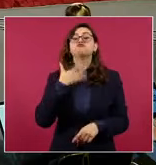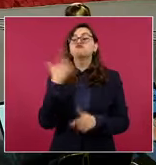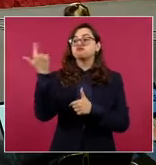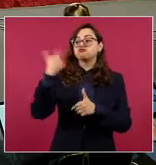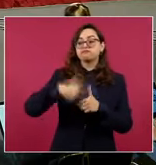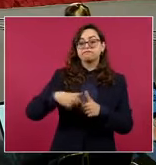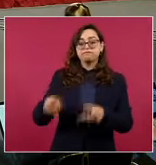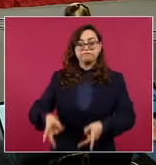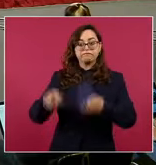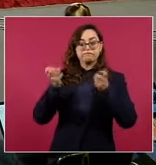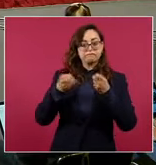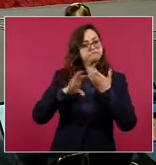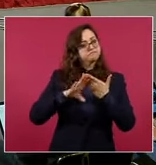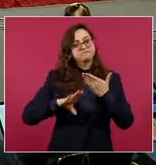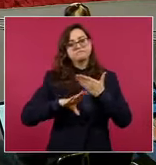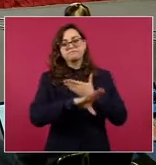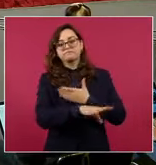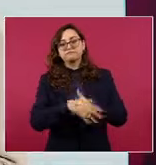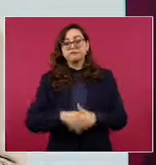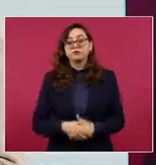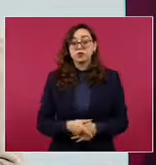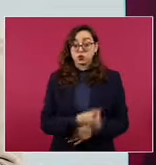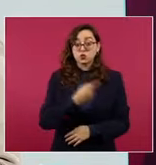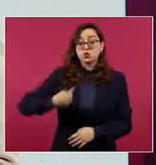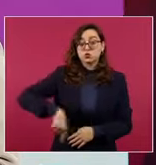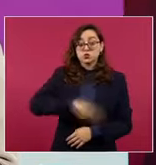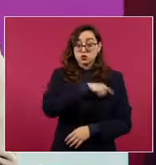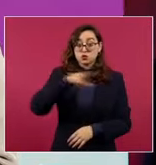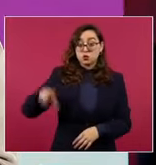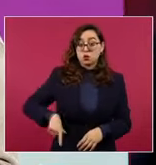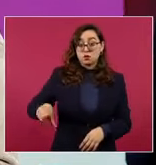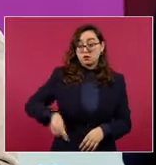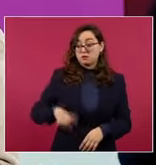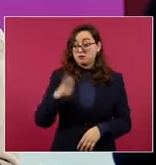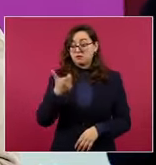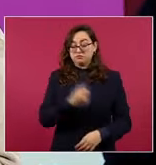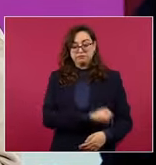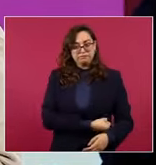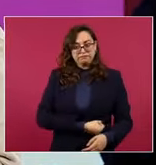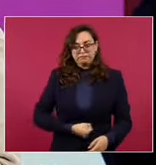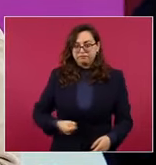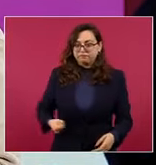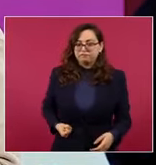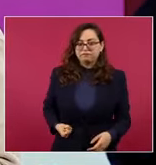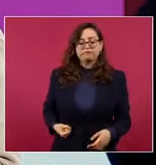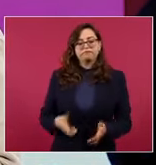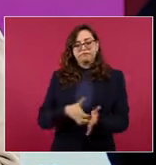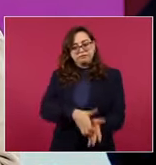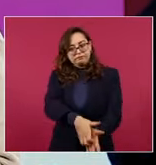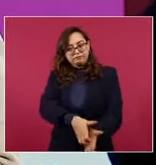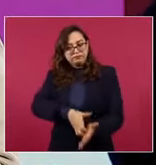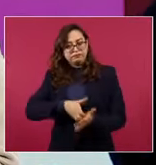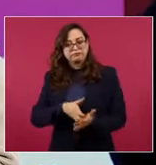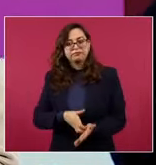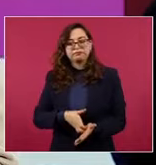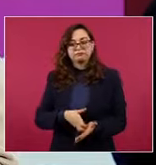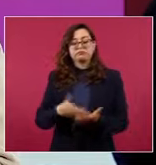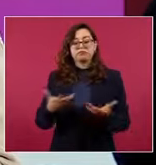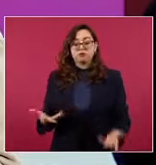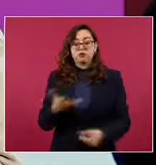Somos parte de un gobierno honesto y austero, donde los servidores públicos tenemos claro que no se debe cruzar la línea entre